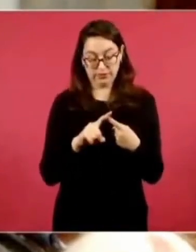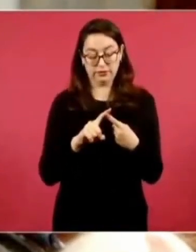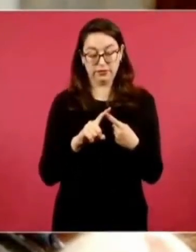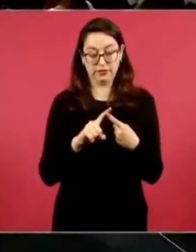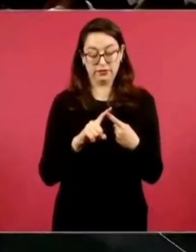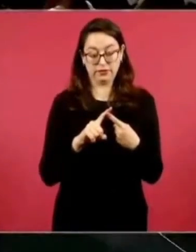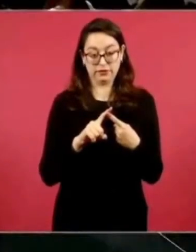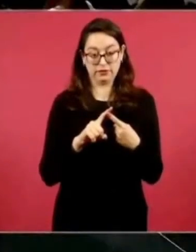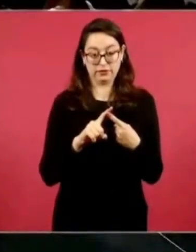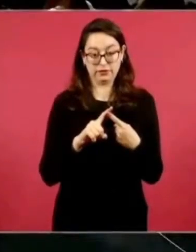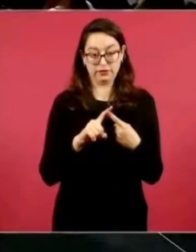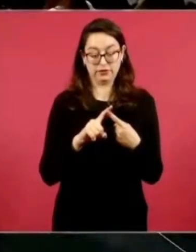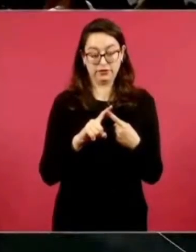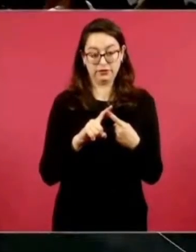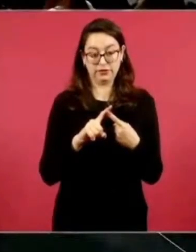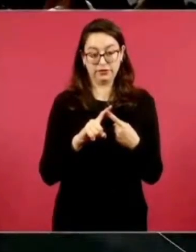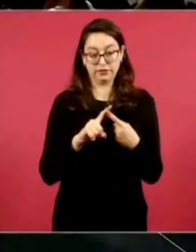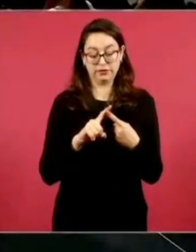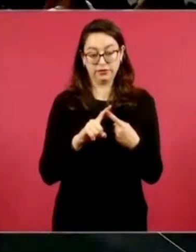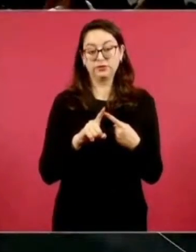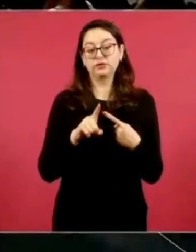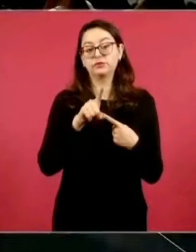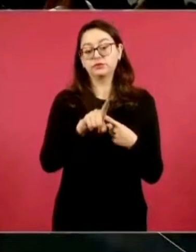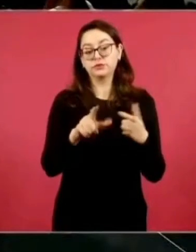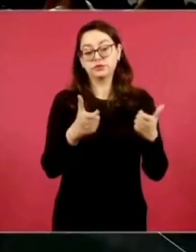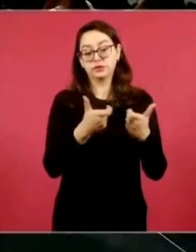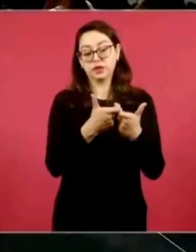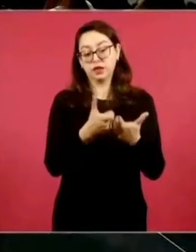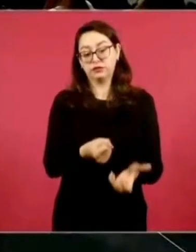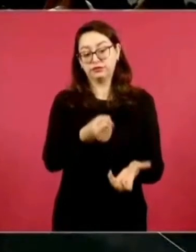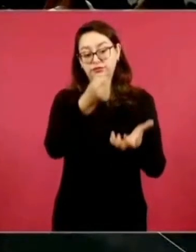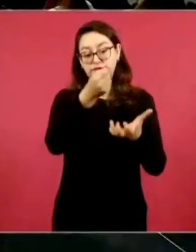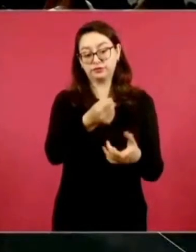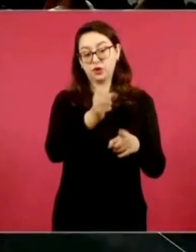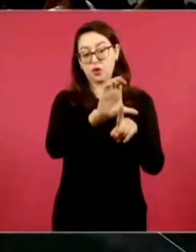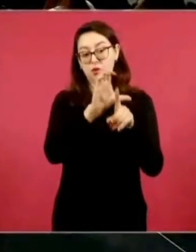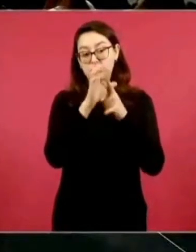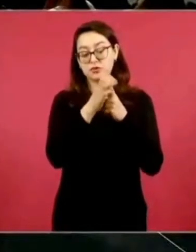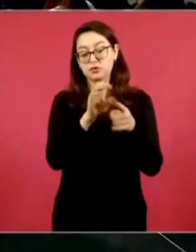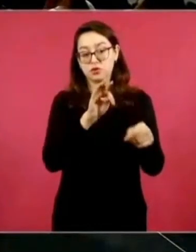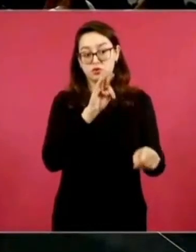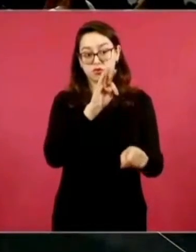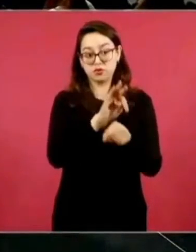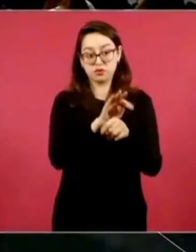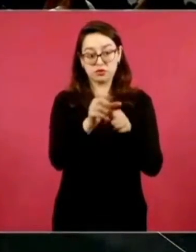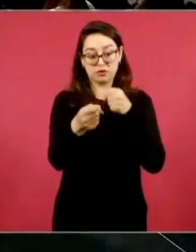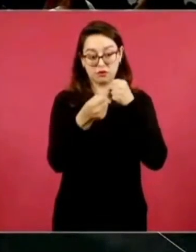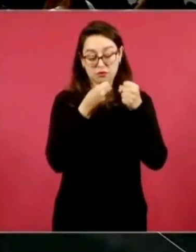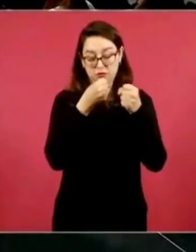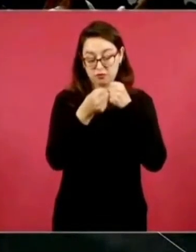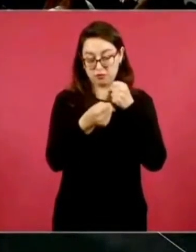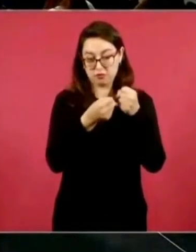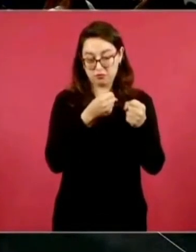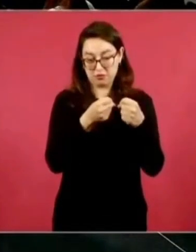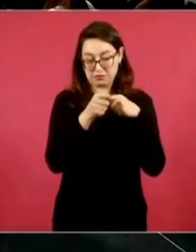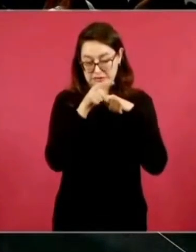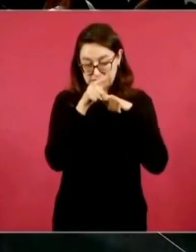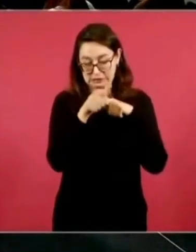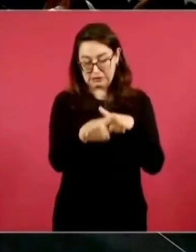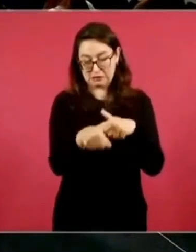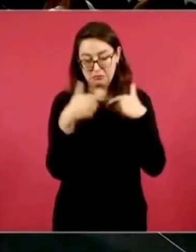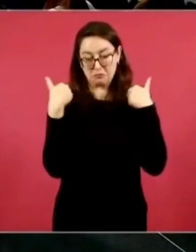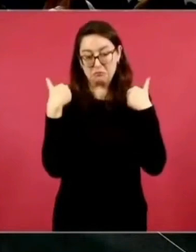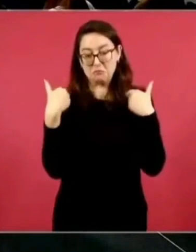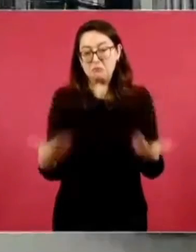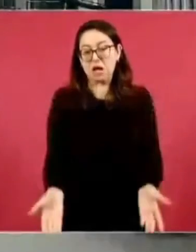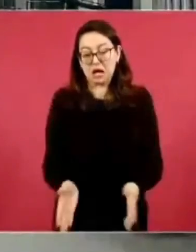¿por qué seguir manteniendo a un fideicomiso que es el mecanismo de protección a periodistas, activistas y defensores de derechos humanos